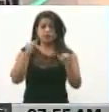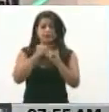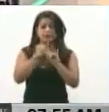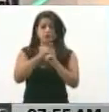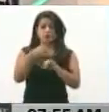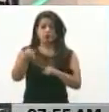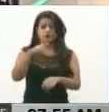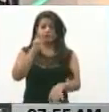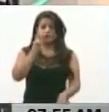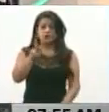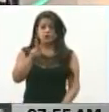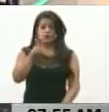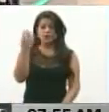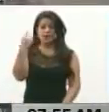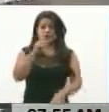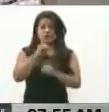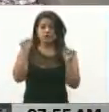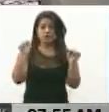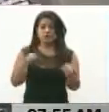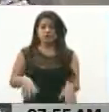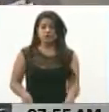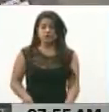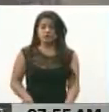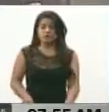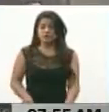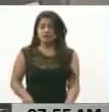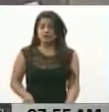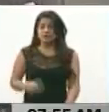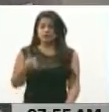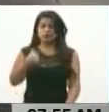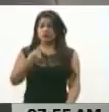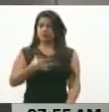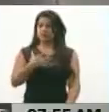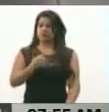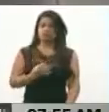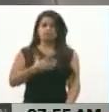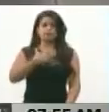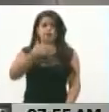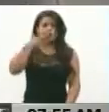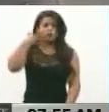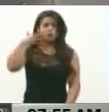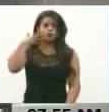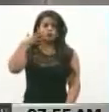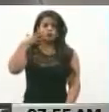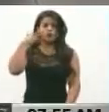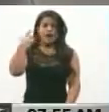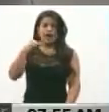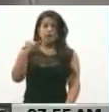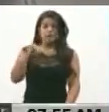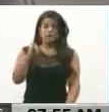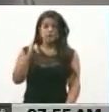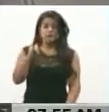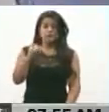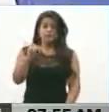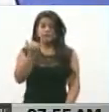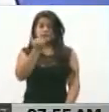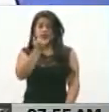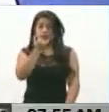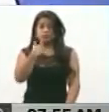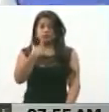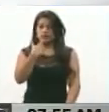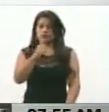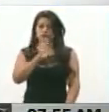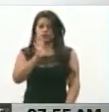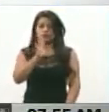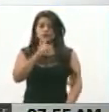veían esta mañana. Entonces, lo llena uno de orgullo que cuando hay una falla, uno dice, bueno, eso es un